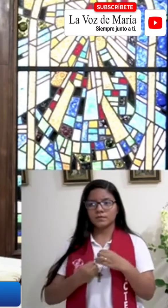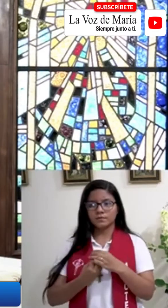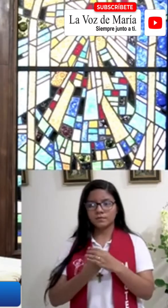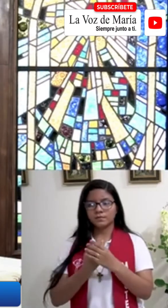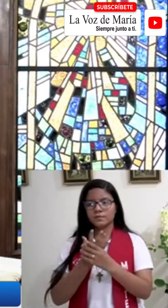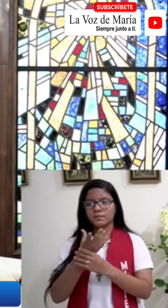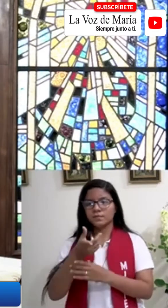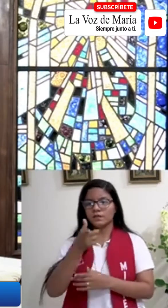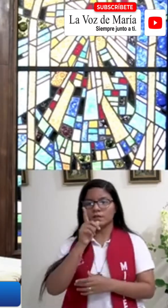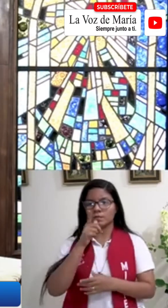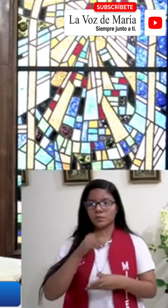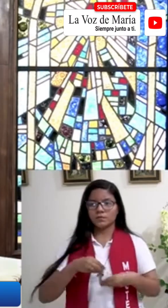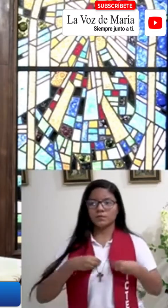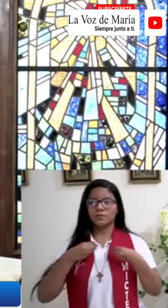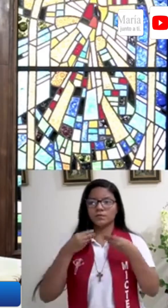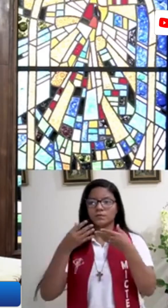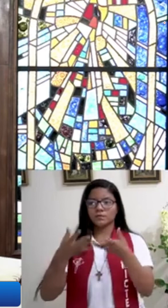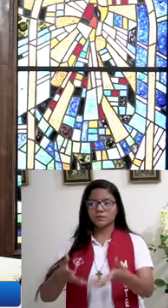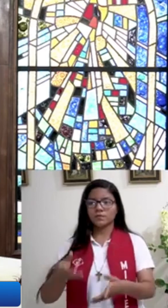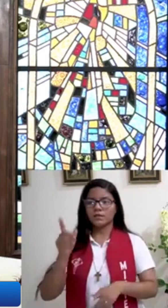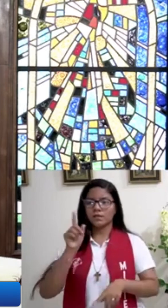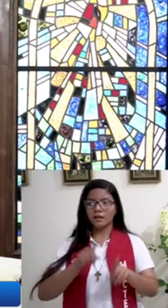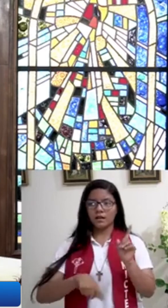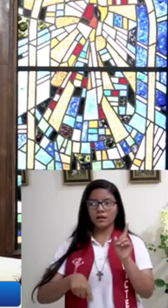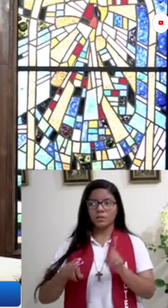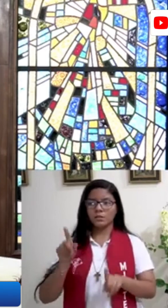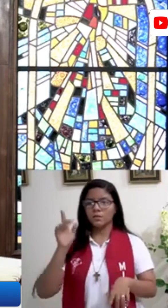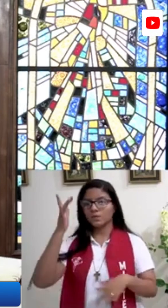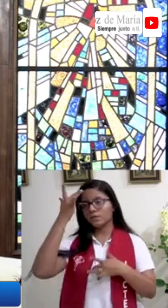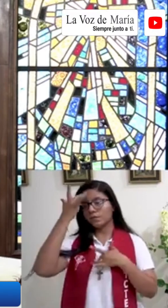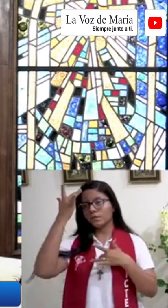enfermos tristes de frío y